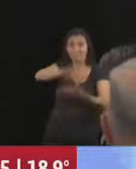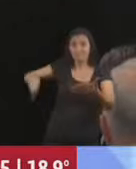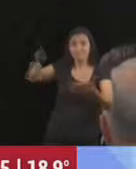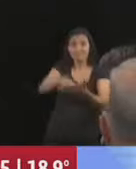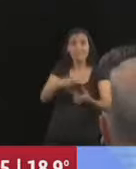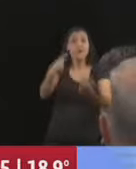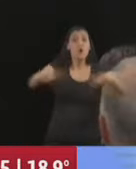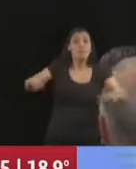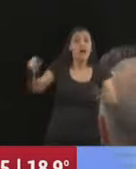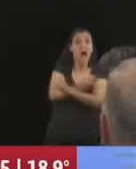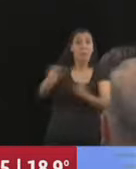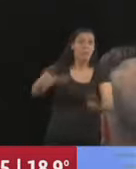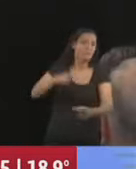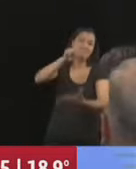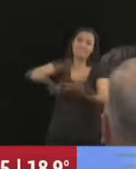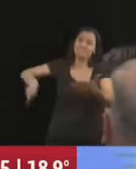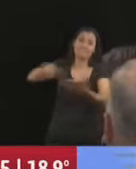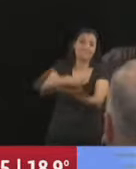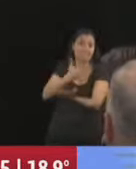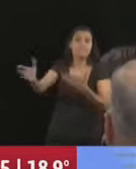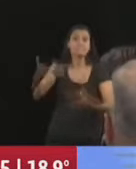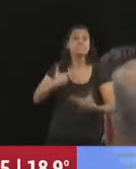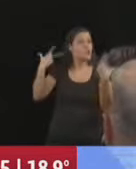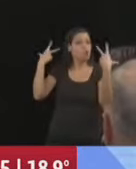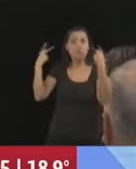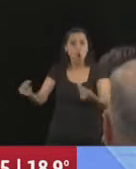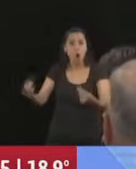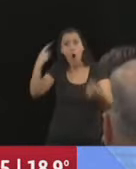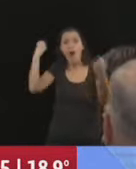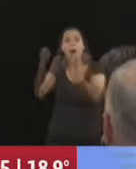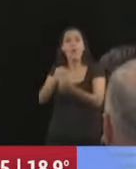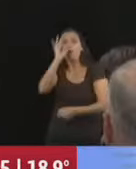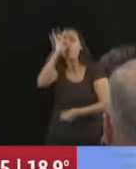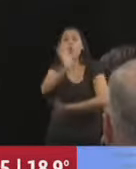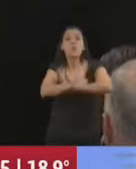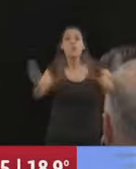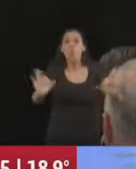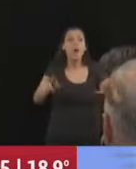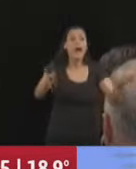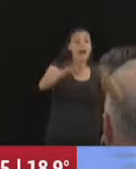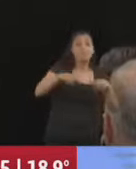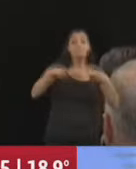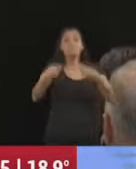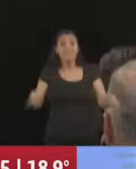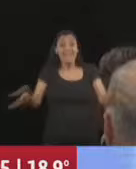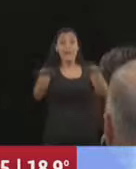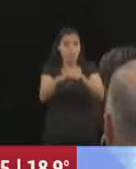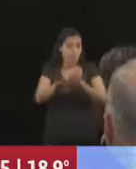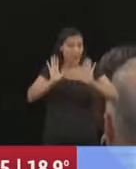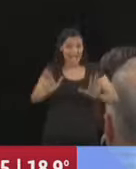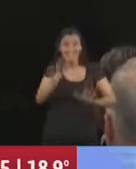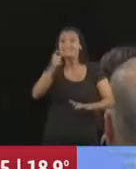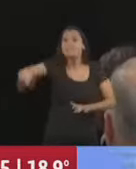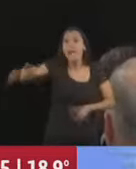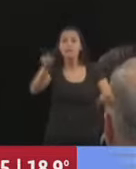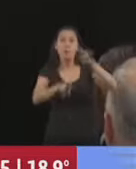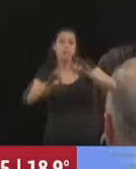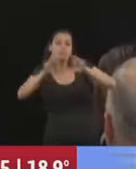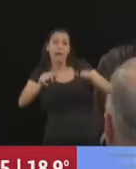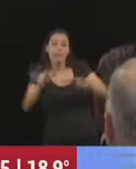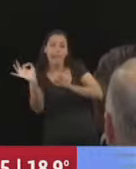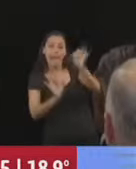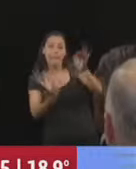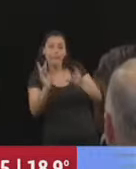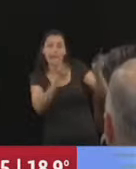agenda, porque lo que queremos mostrar es nuestro sistema productivo al mundo, ¿no? Aquí hay empresarios de todo el mundo que